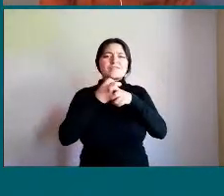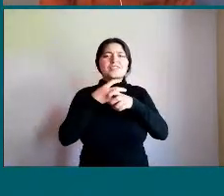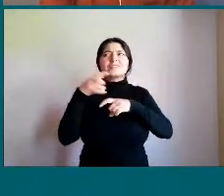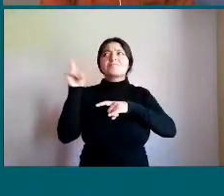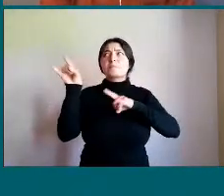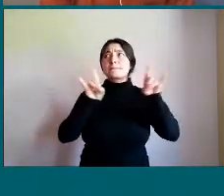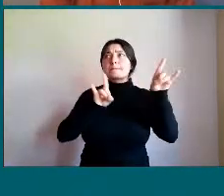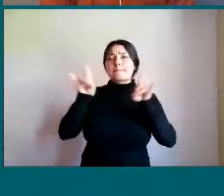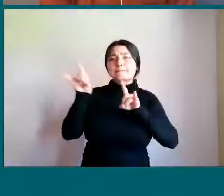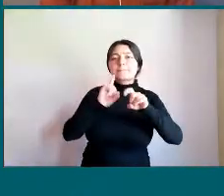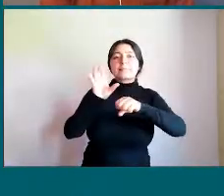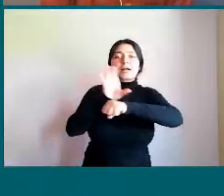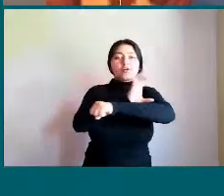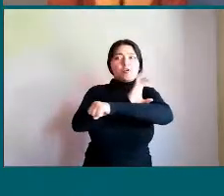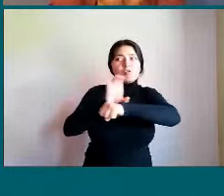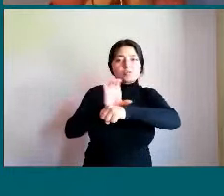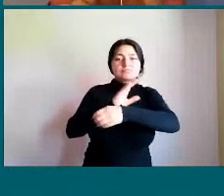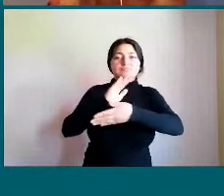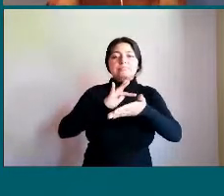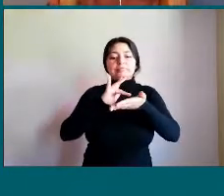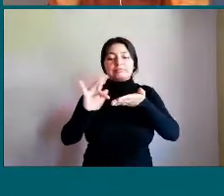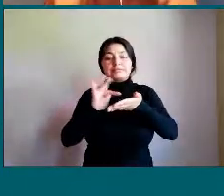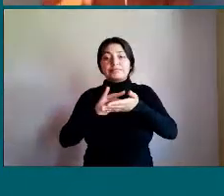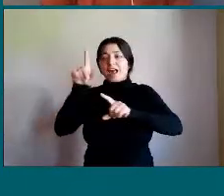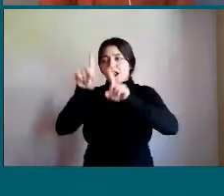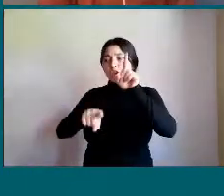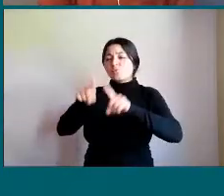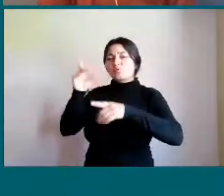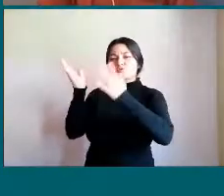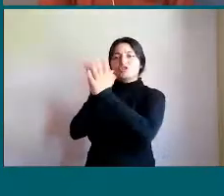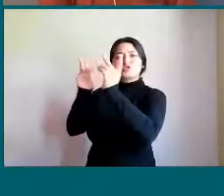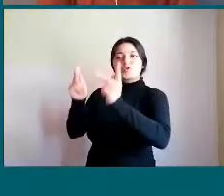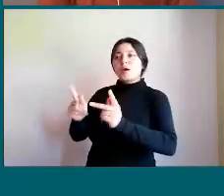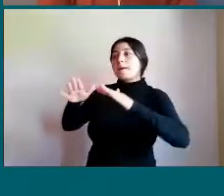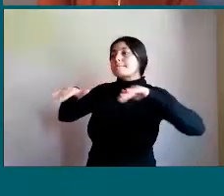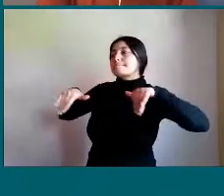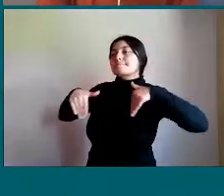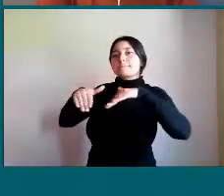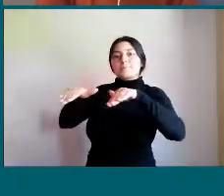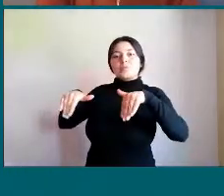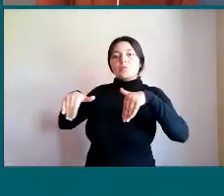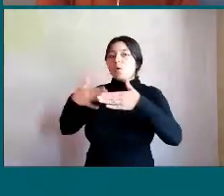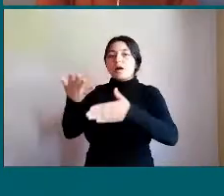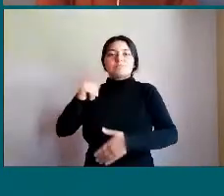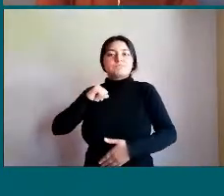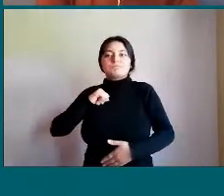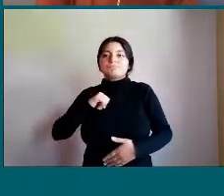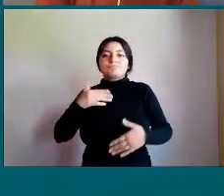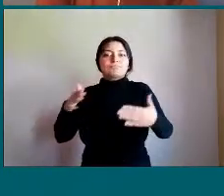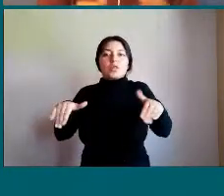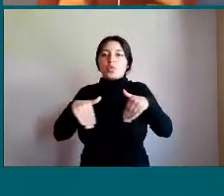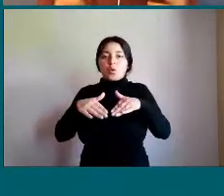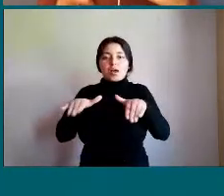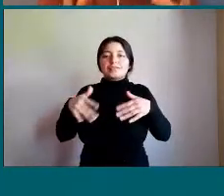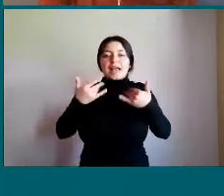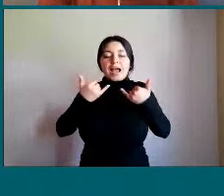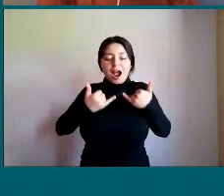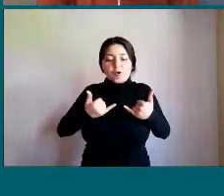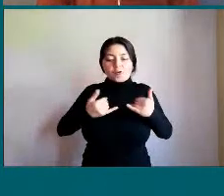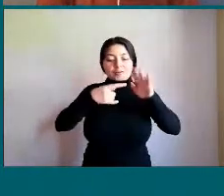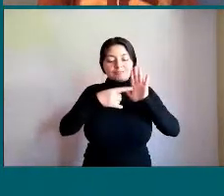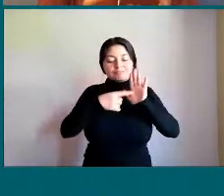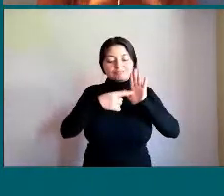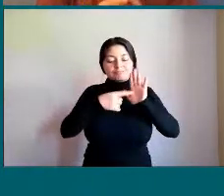medios que tienen algunas personas. Y esto ha generado una gran dificultad. Con lo cual, aquí tenemos un gran challenge que afrontar, es cómo la